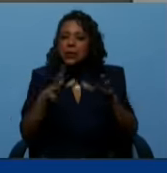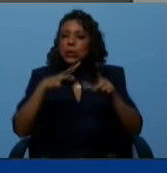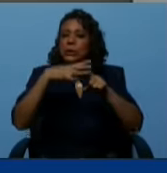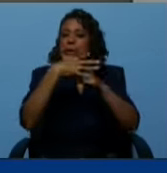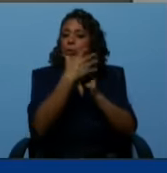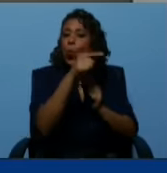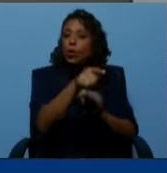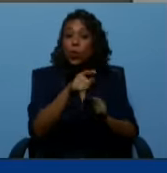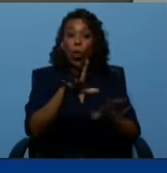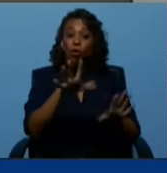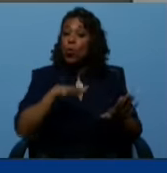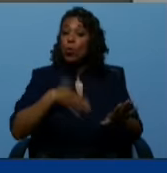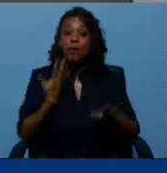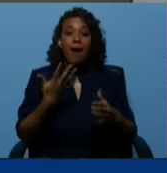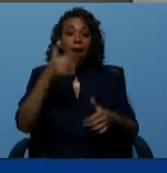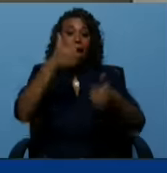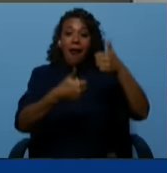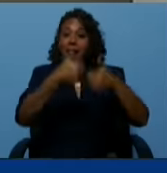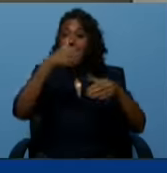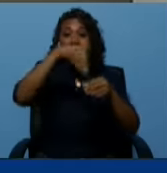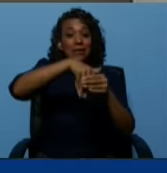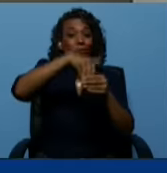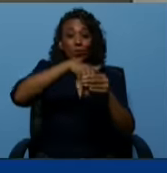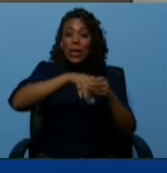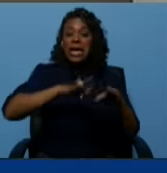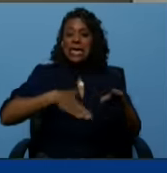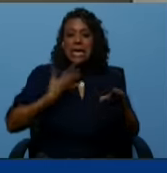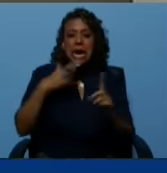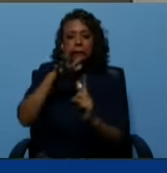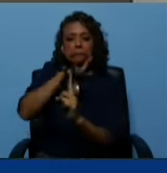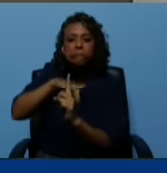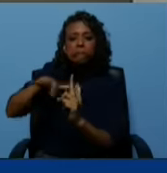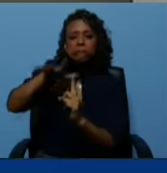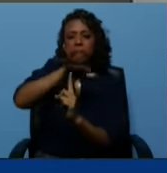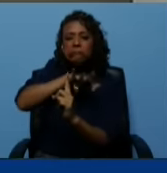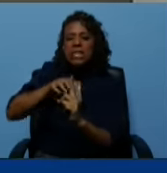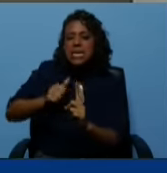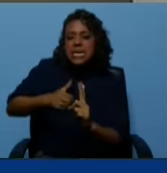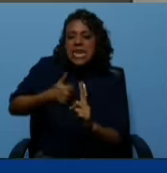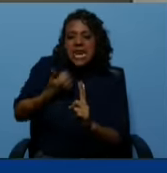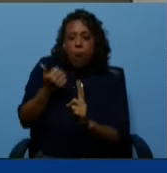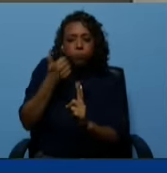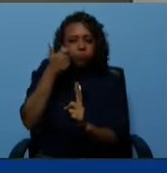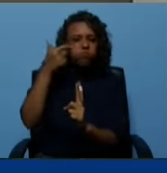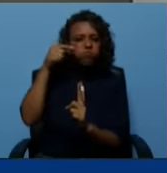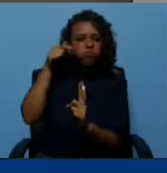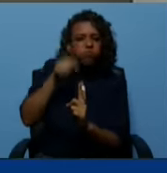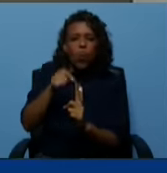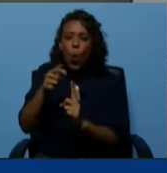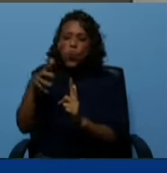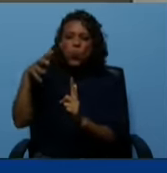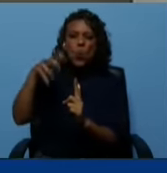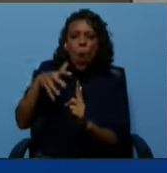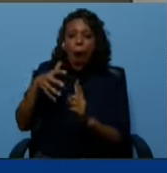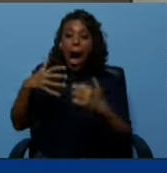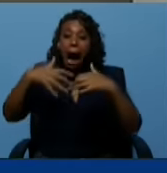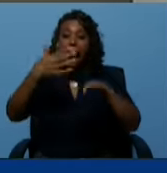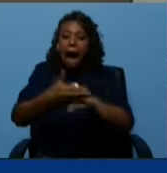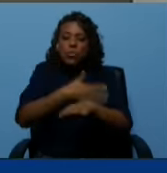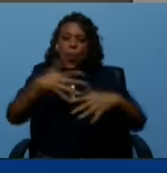No quieren elecciones. Quieren provocar un baño de sangre. Quieren provocar una preguerra